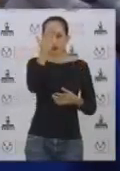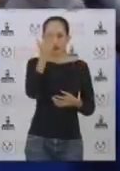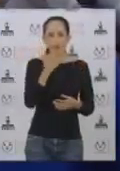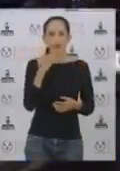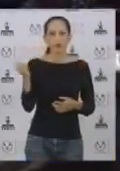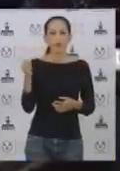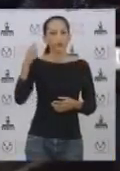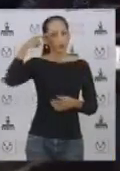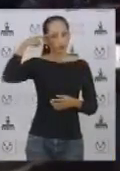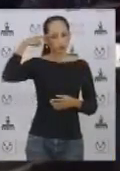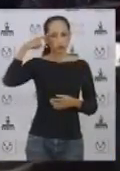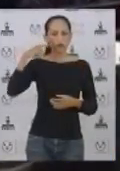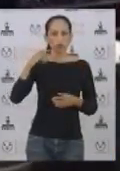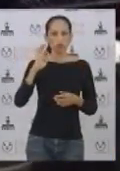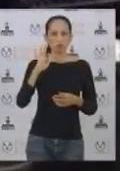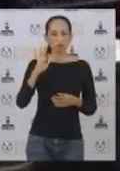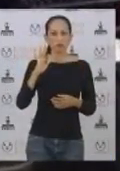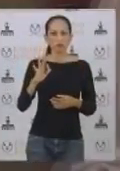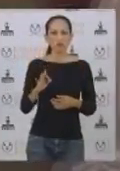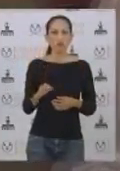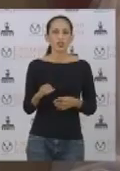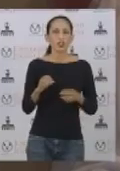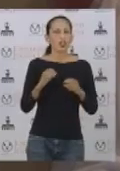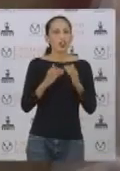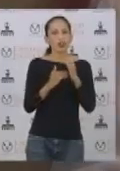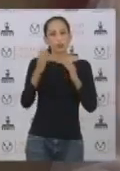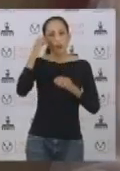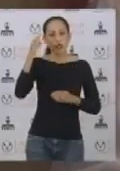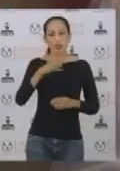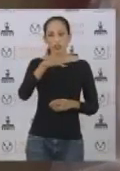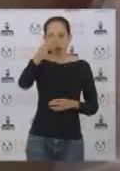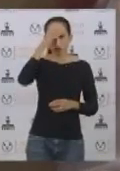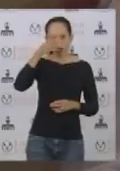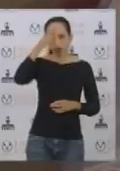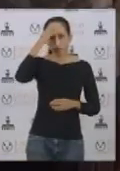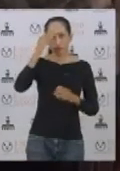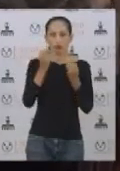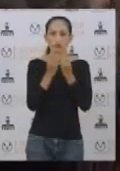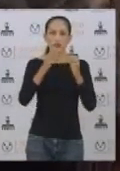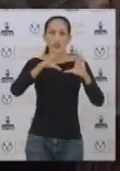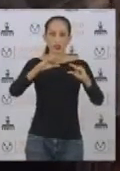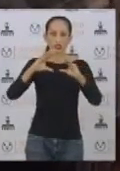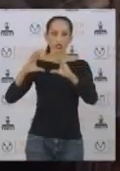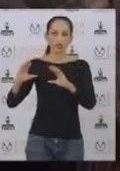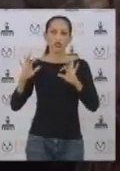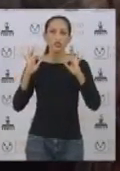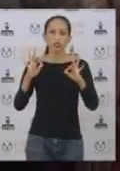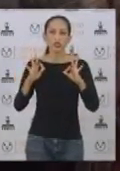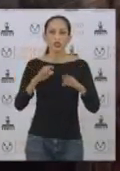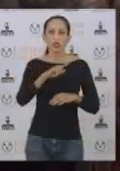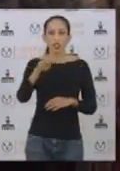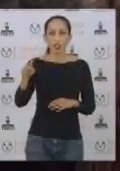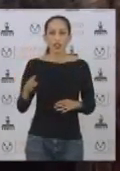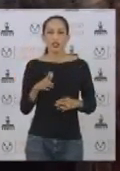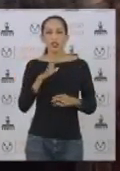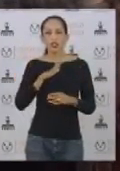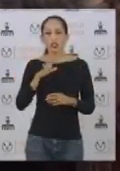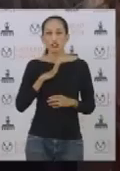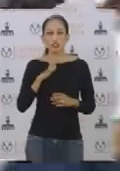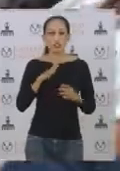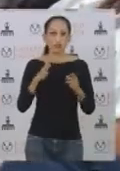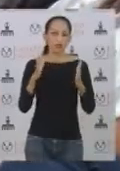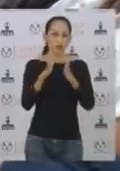competencias de pensamiento crítico, relevantes para los procesos de aprendizaje y enseñanza. En el evento, personal de la